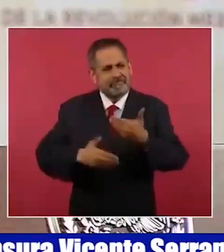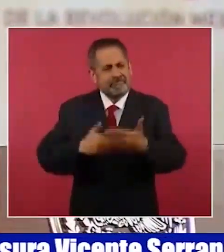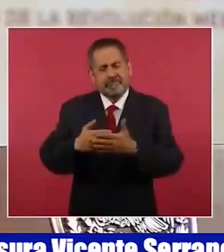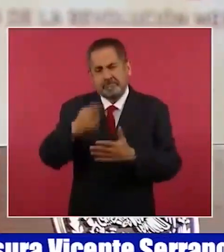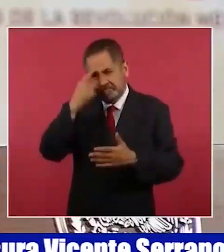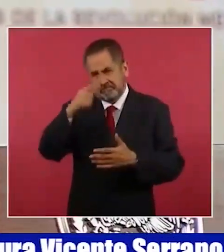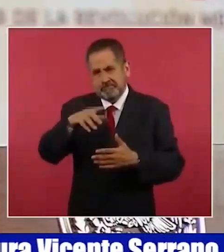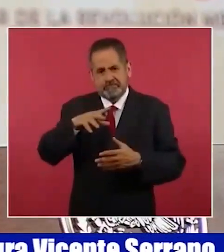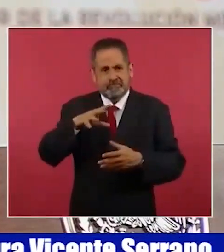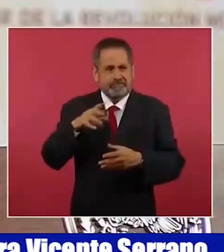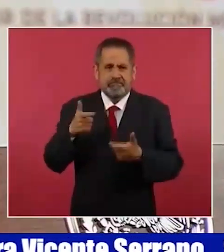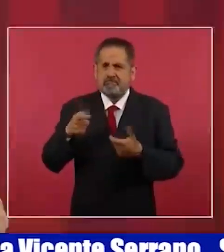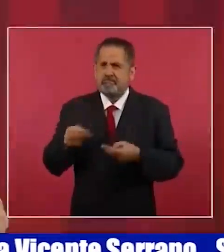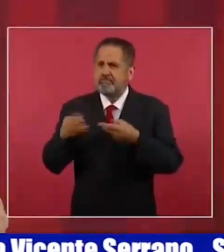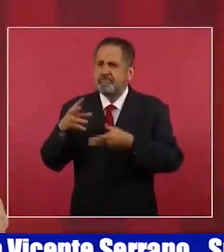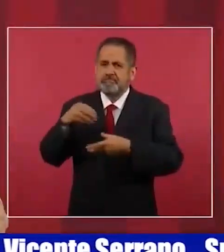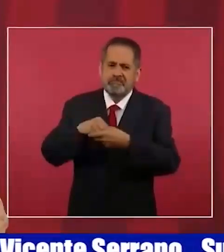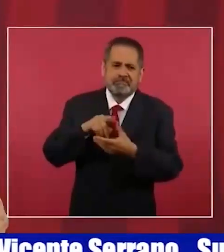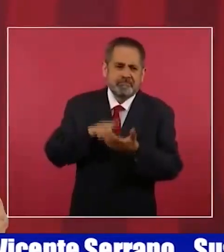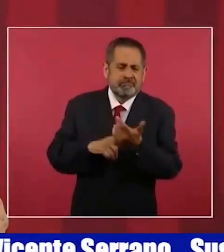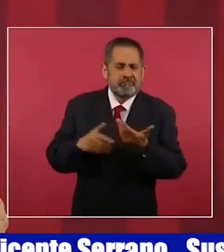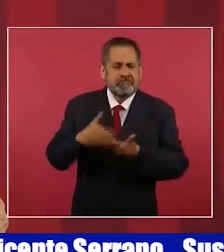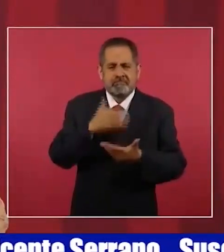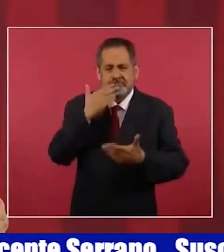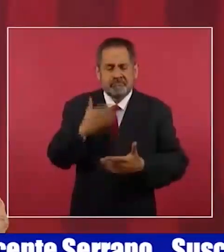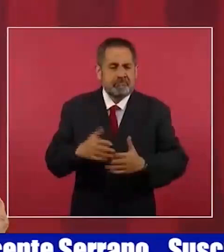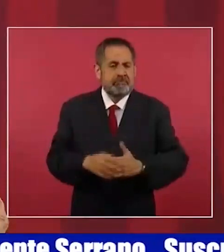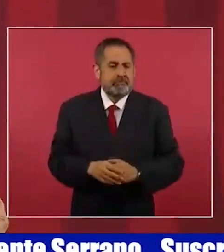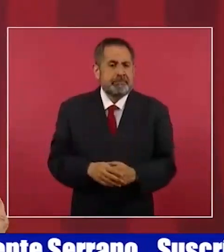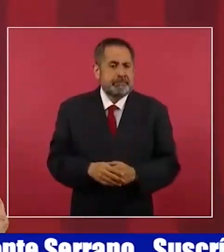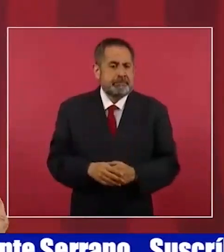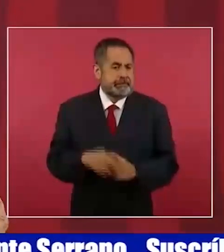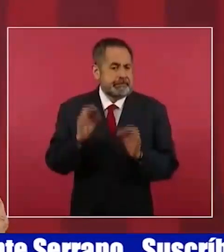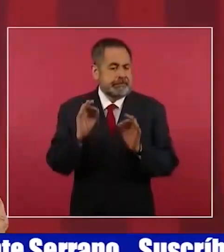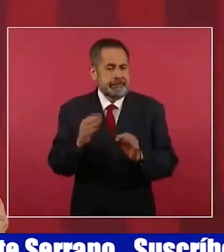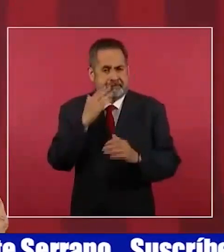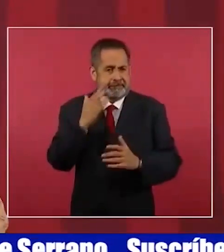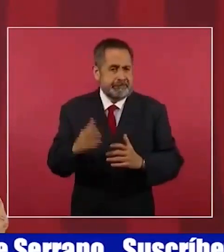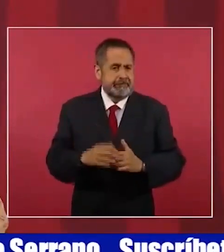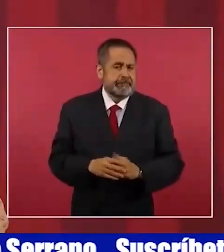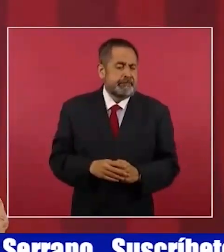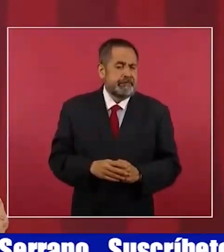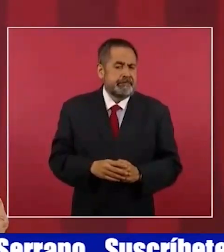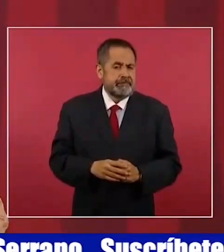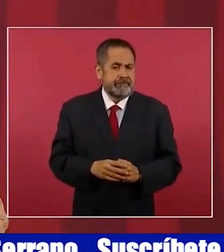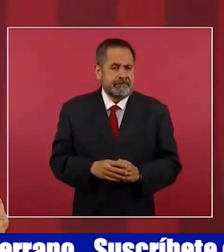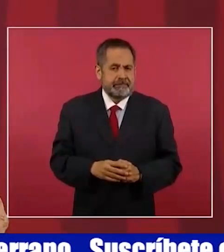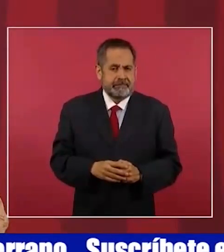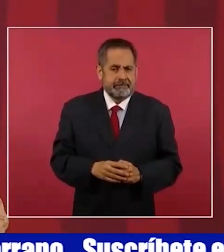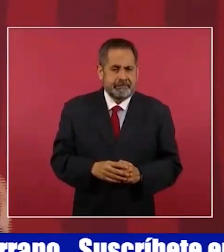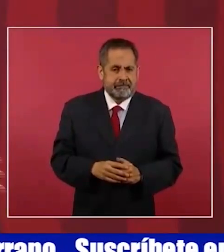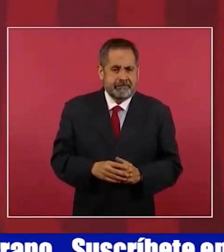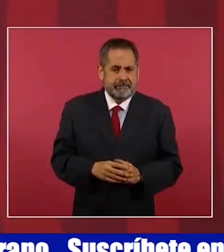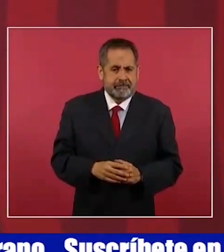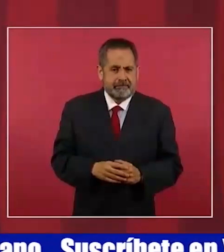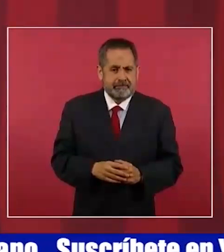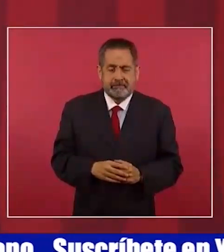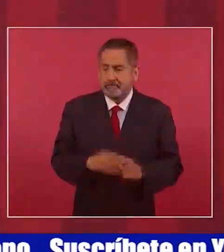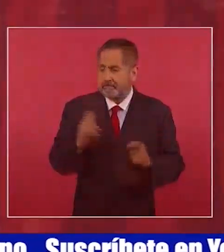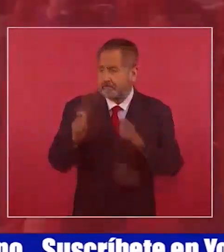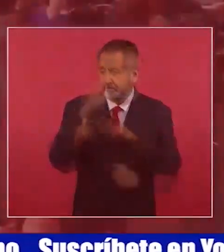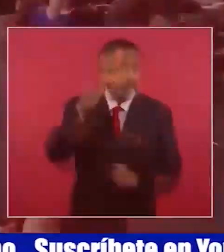Héctor Aguilar Camín. Aquí está donde el presidente hace referencia a este artículo de la querida Violeta, si me permiten.